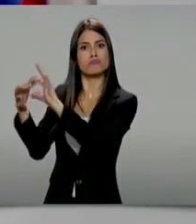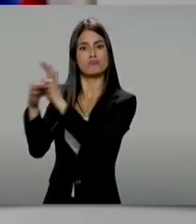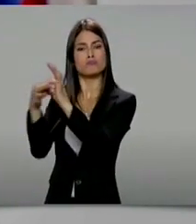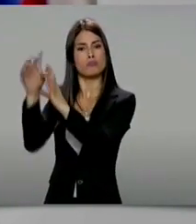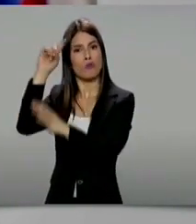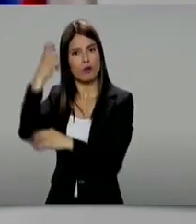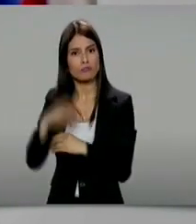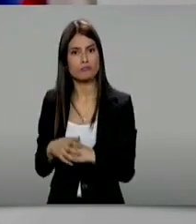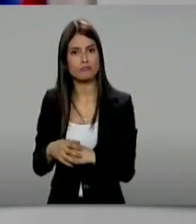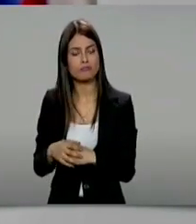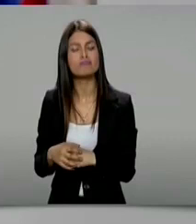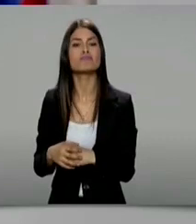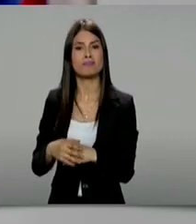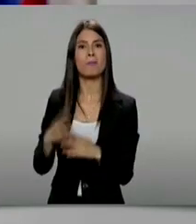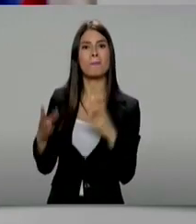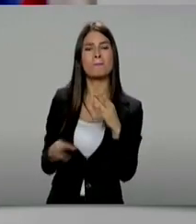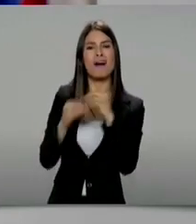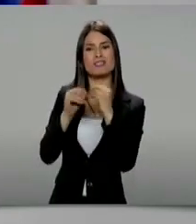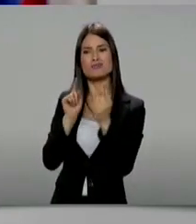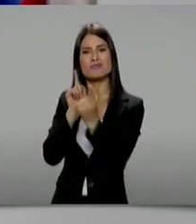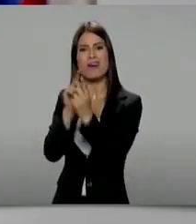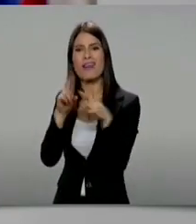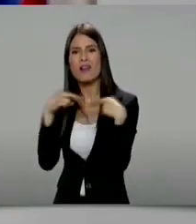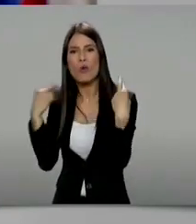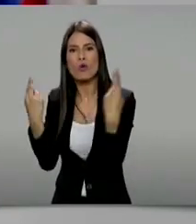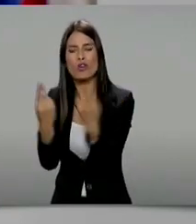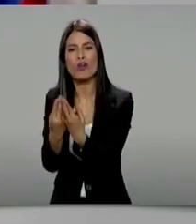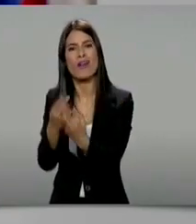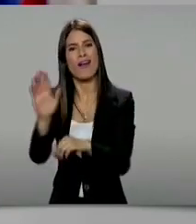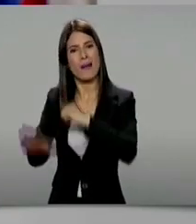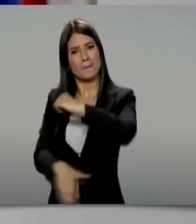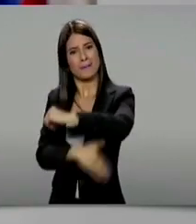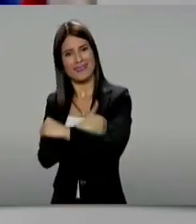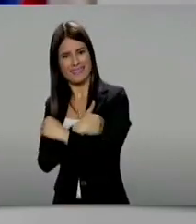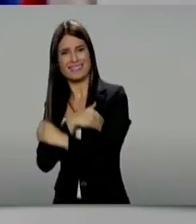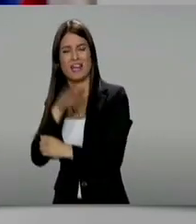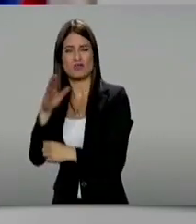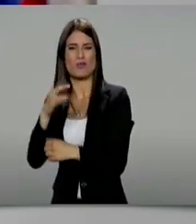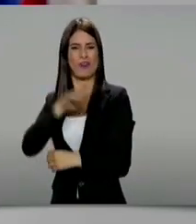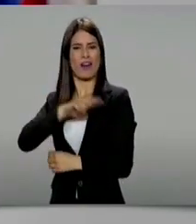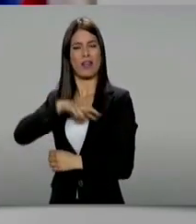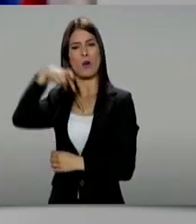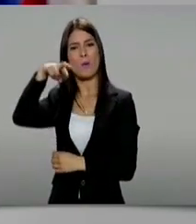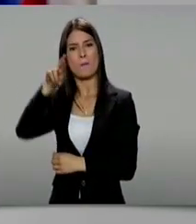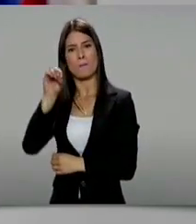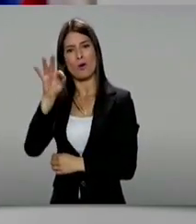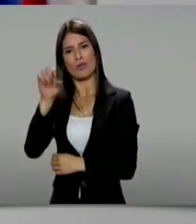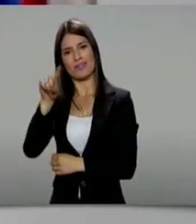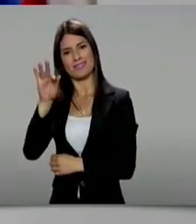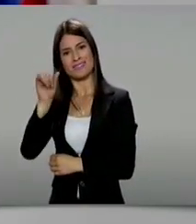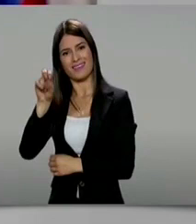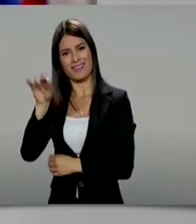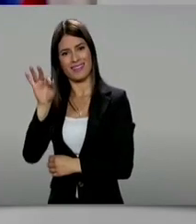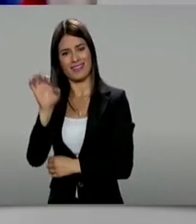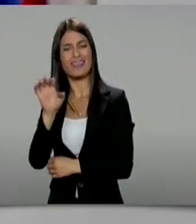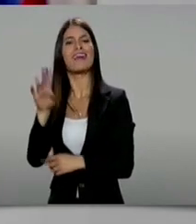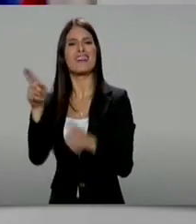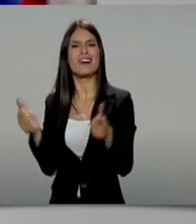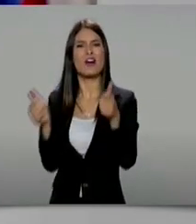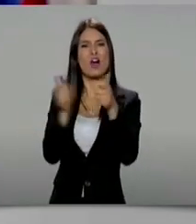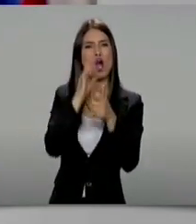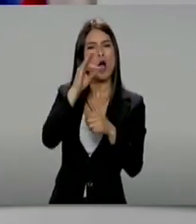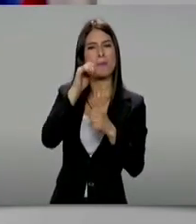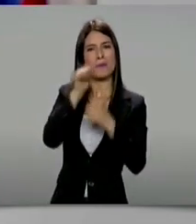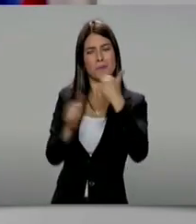católico eso fue parte del acuerdo esto no ocurre con el acuerdo con la sfc